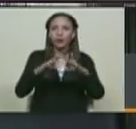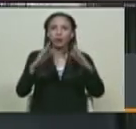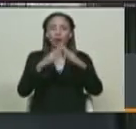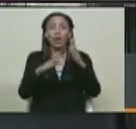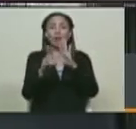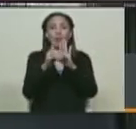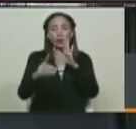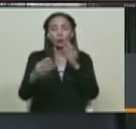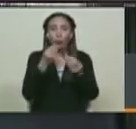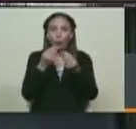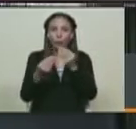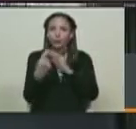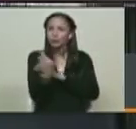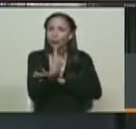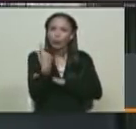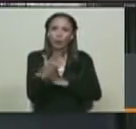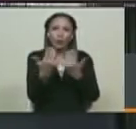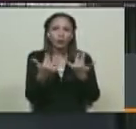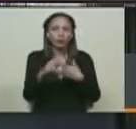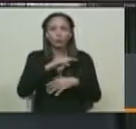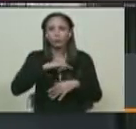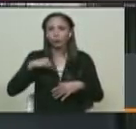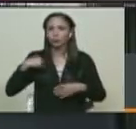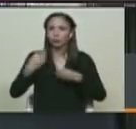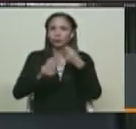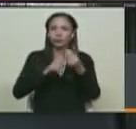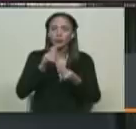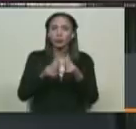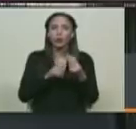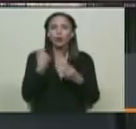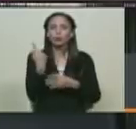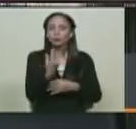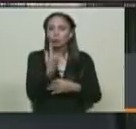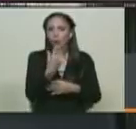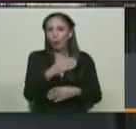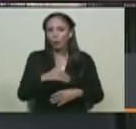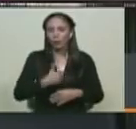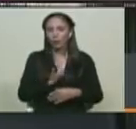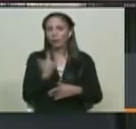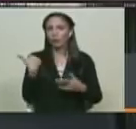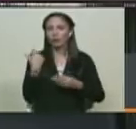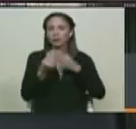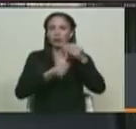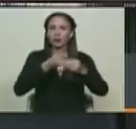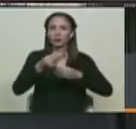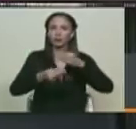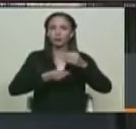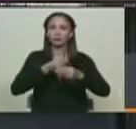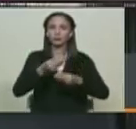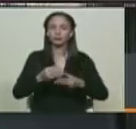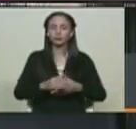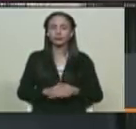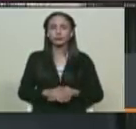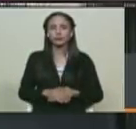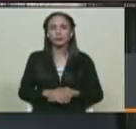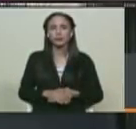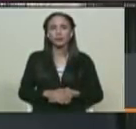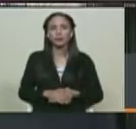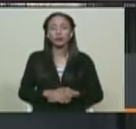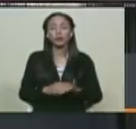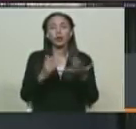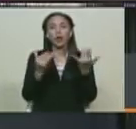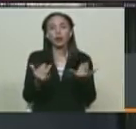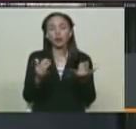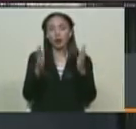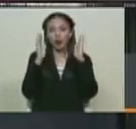alimentación. Solo nosotros hacemos esto. Solo nosotros podemos hacer esto. Por eso, tomando en cuenta